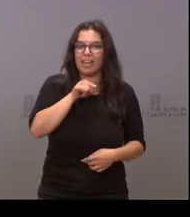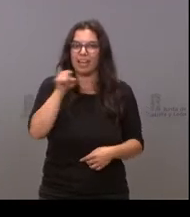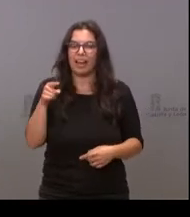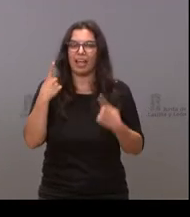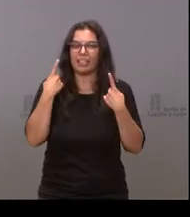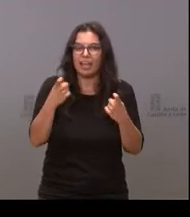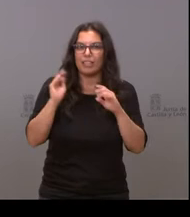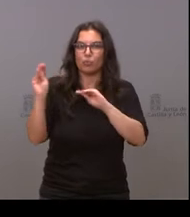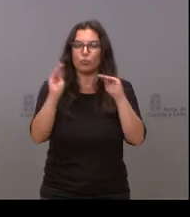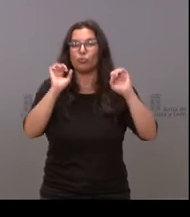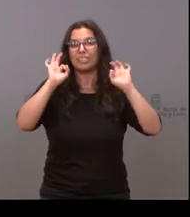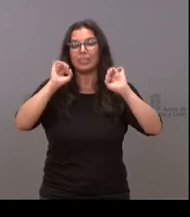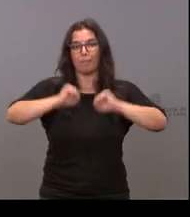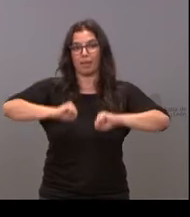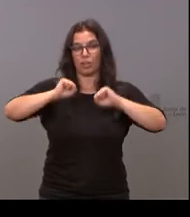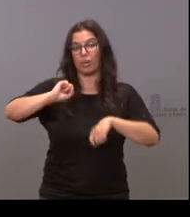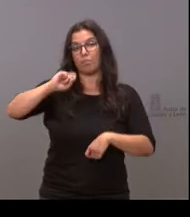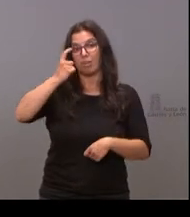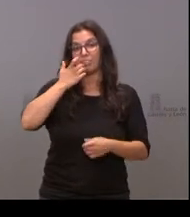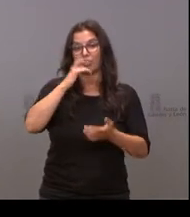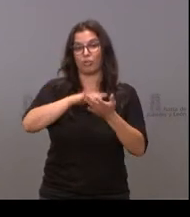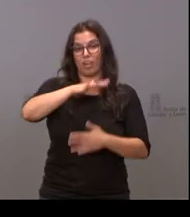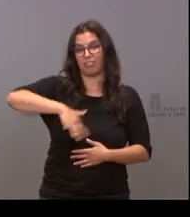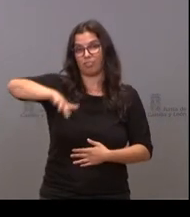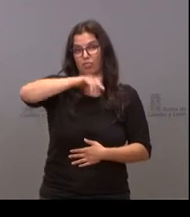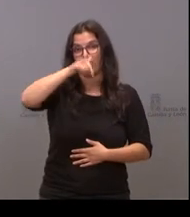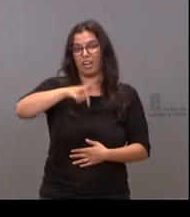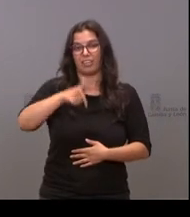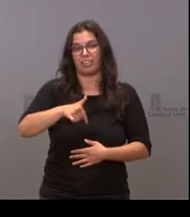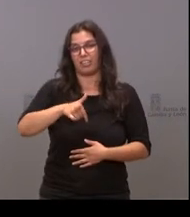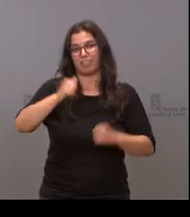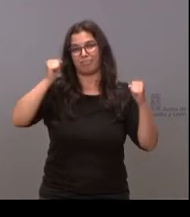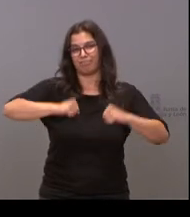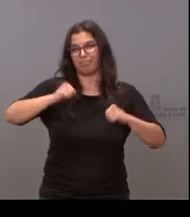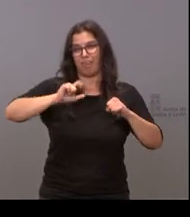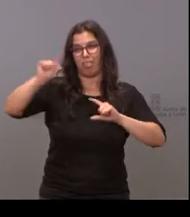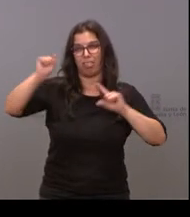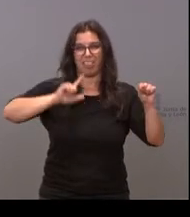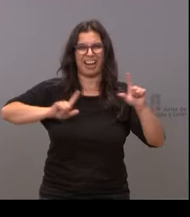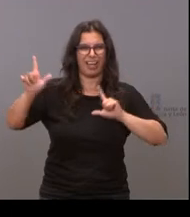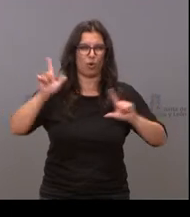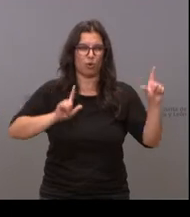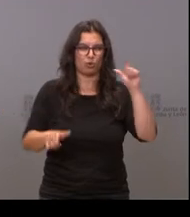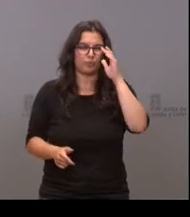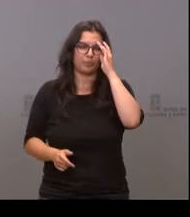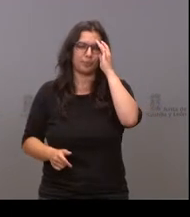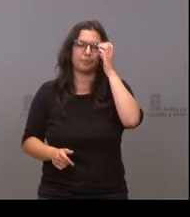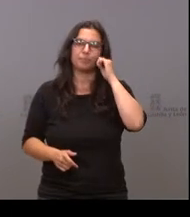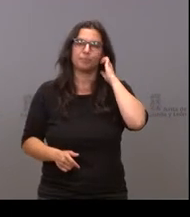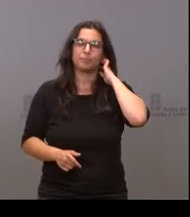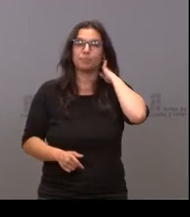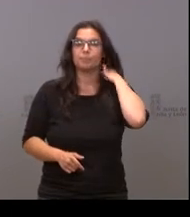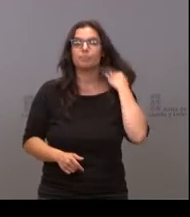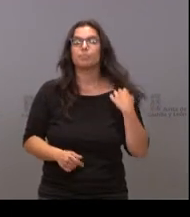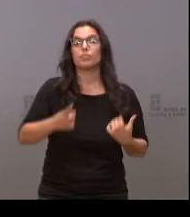mayores más si cabe en este territorio con una población tan diseminada la fundación intras sabe trabajar en el